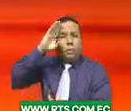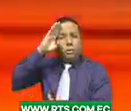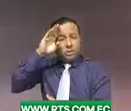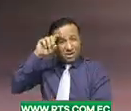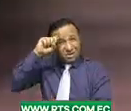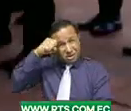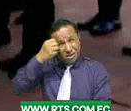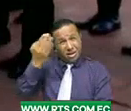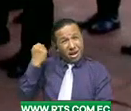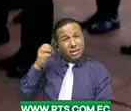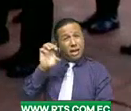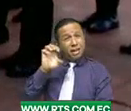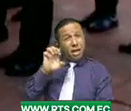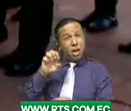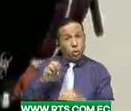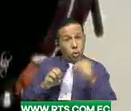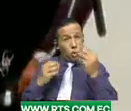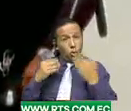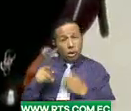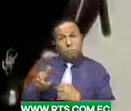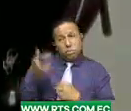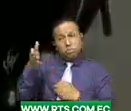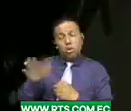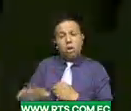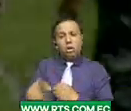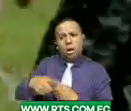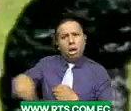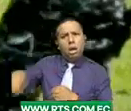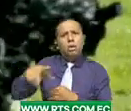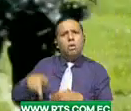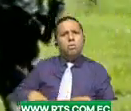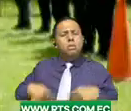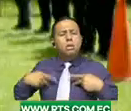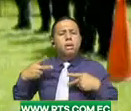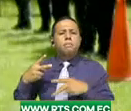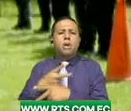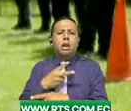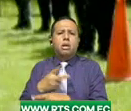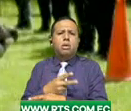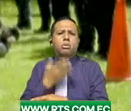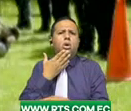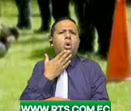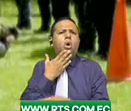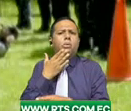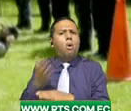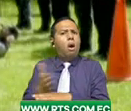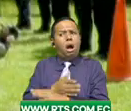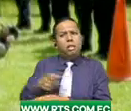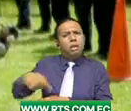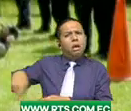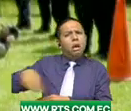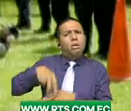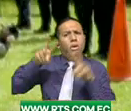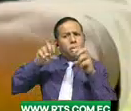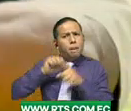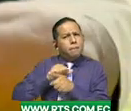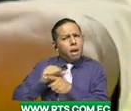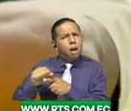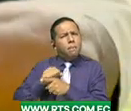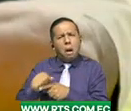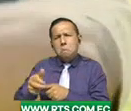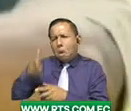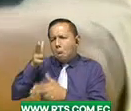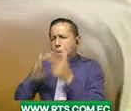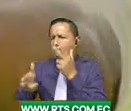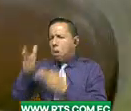Guayaquil. Pero ellos han arriesgado sus vidas, porque de prácticas en polígonos para estar listos ante una situación de peligro, últimamente